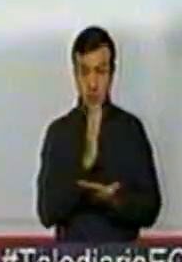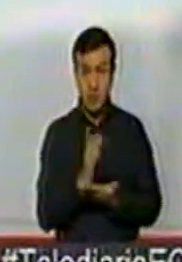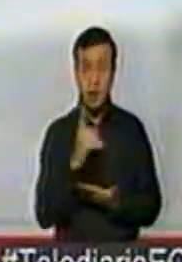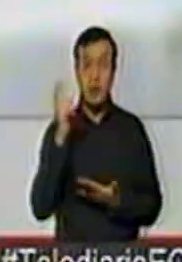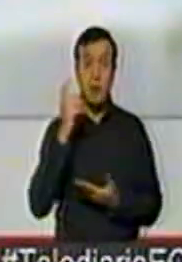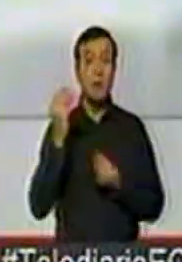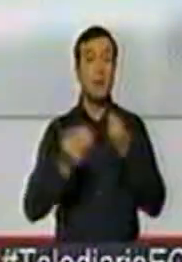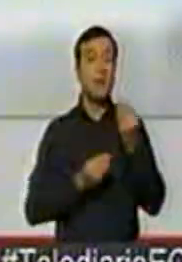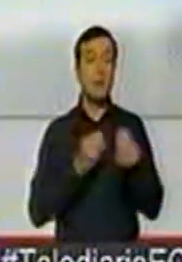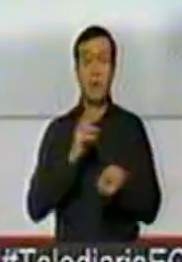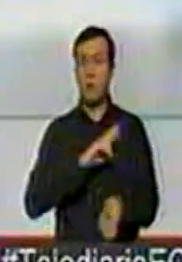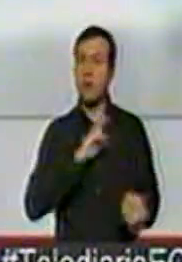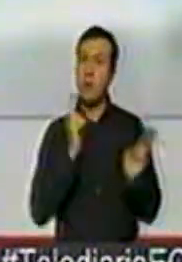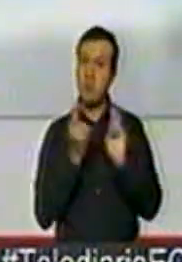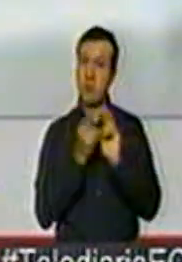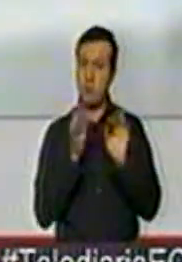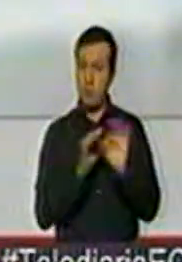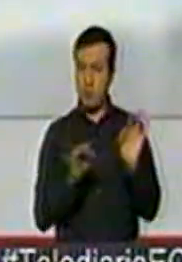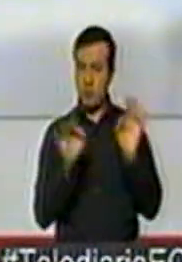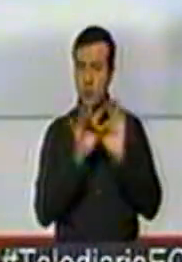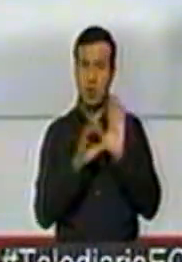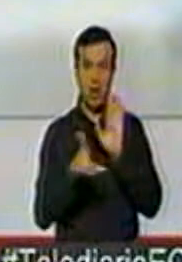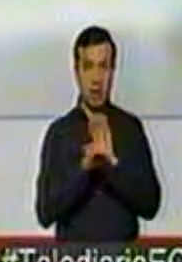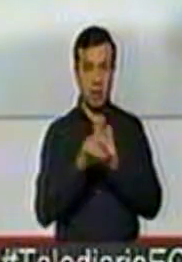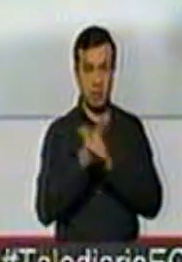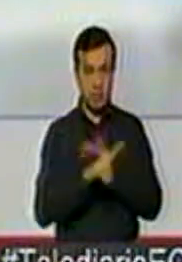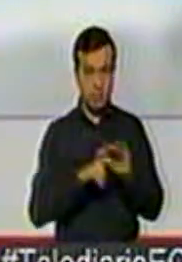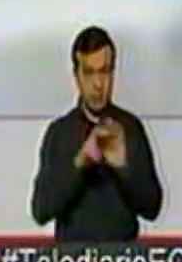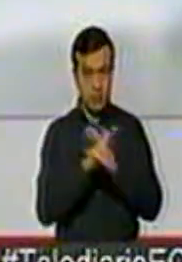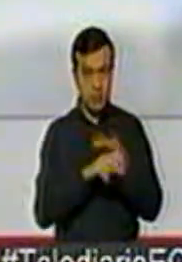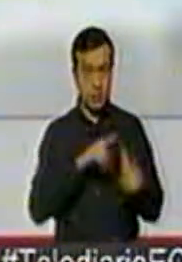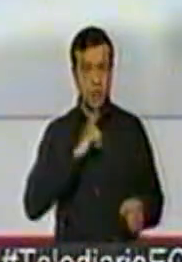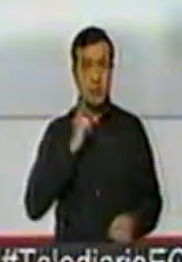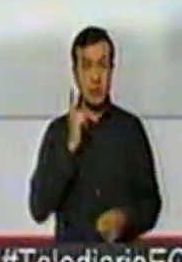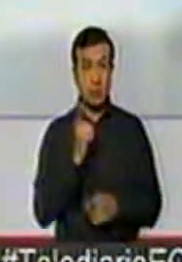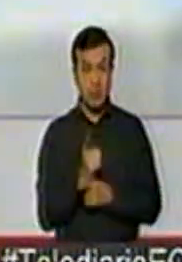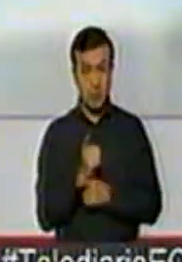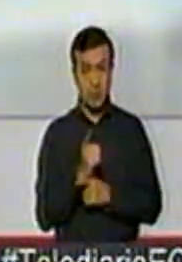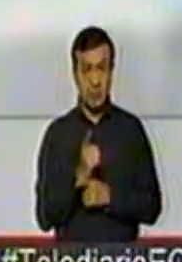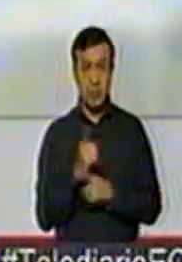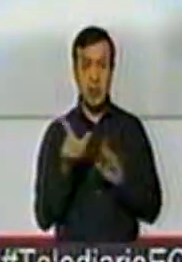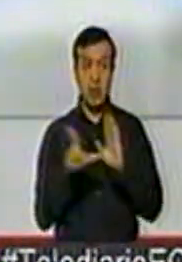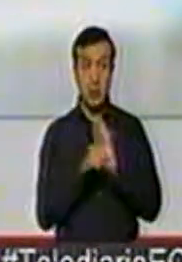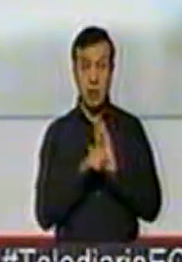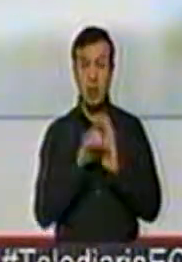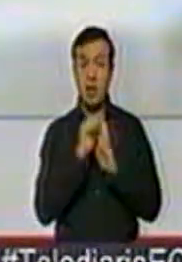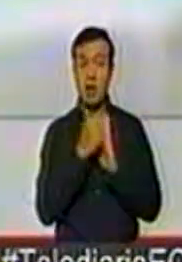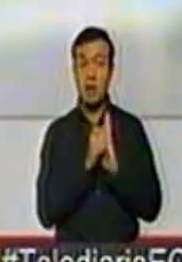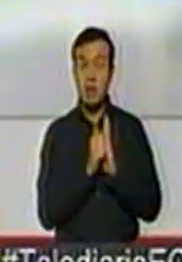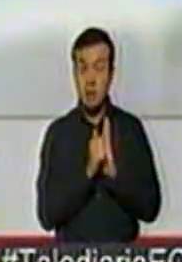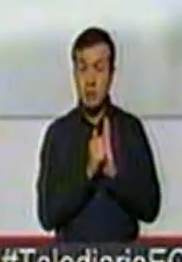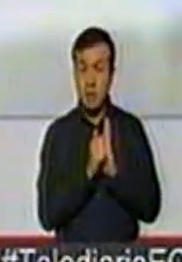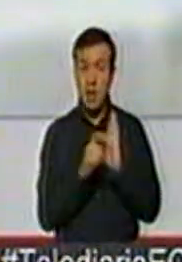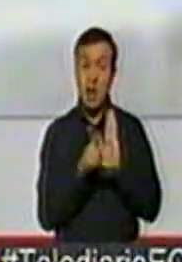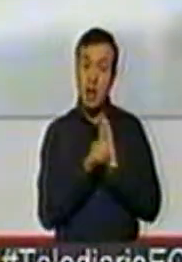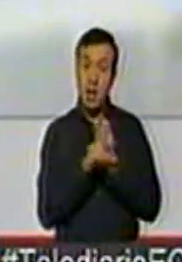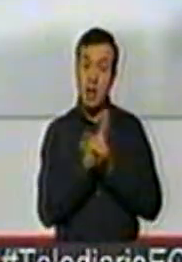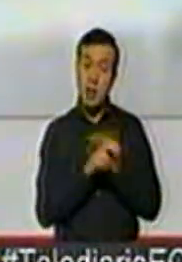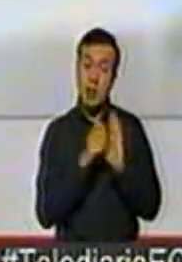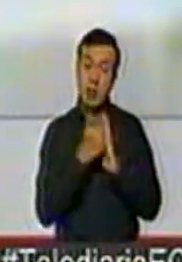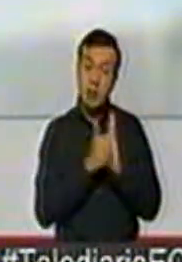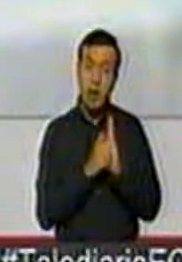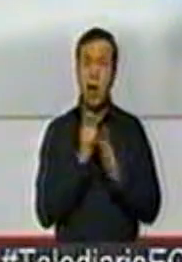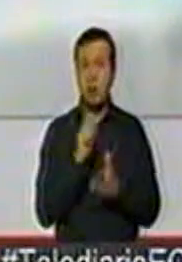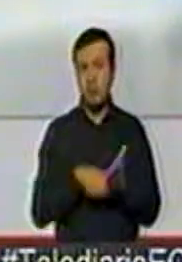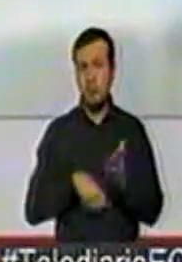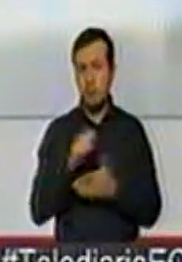una reforma profunda a la ley de minería, porque efectivamente la mal denominada minería artesanal ha permitido, ha dado paso